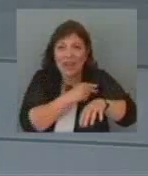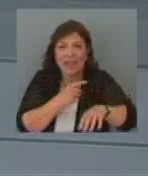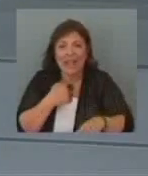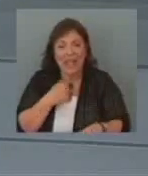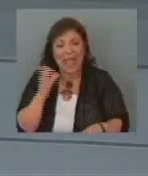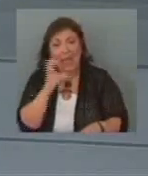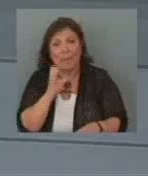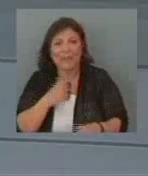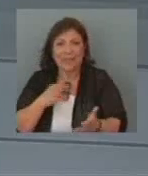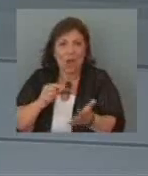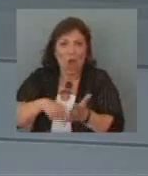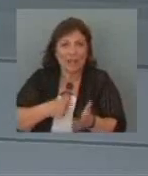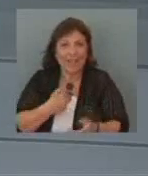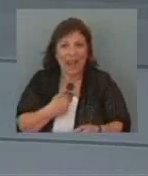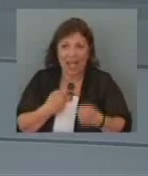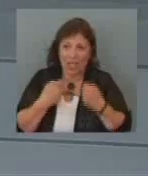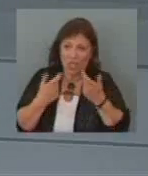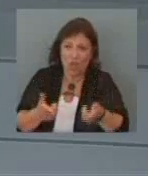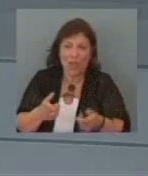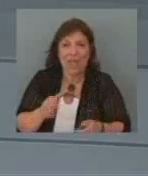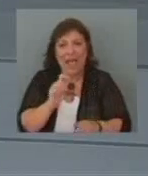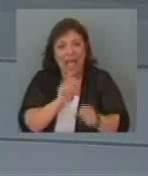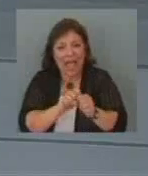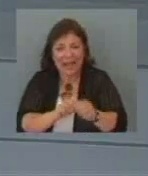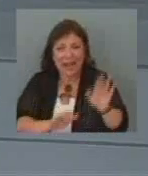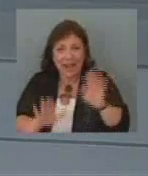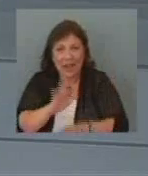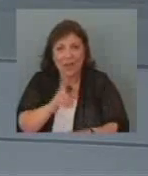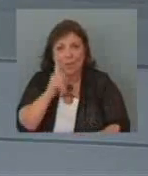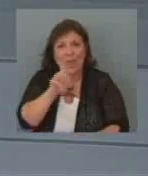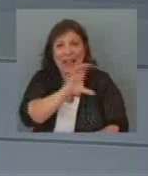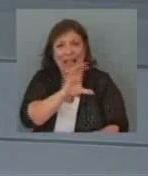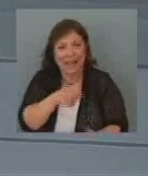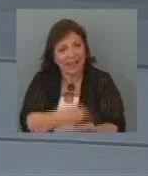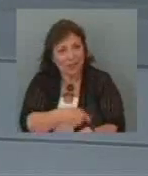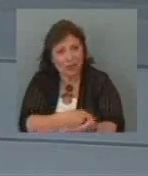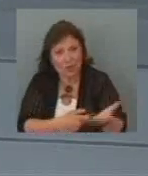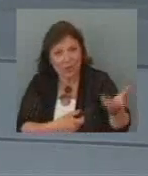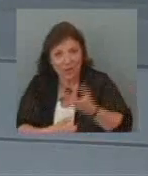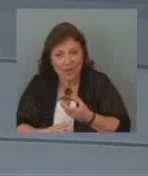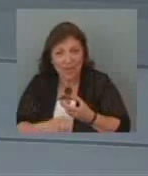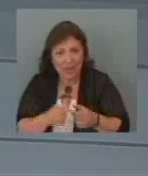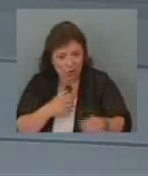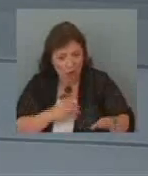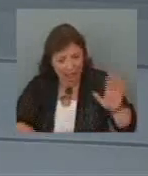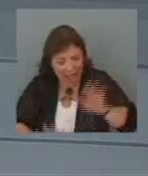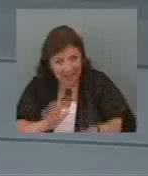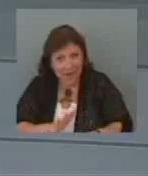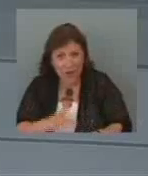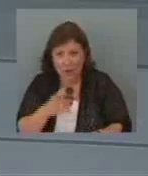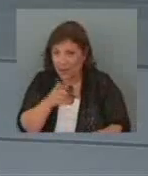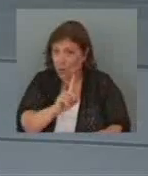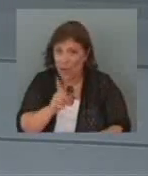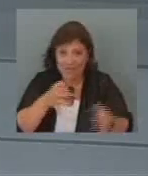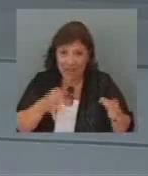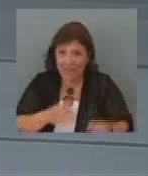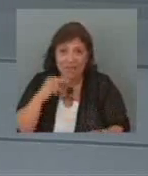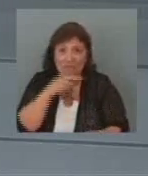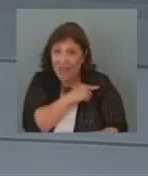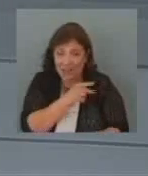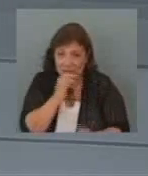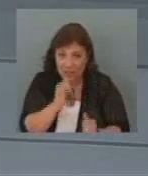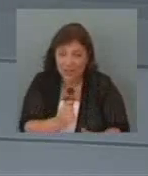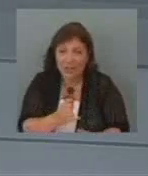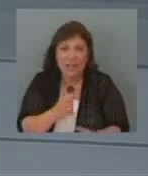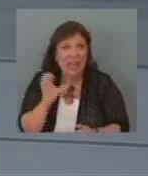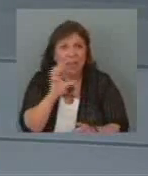empresa contratada por el municipio B para hacer arreglos y le piden a los vecinos 1.500 pesos. Esto no es así. Está alertando al municipio B que no hay ningún